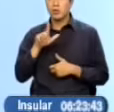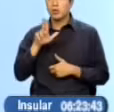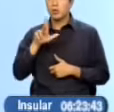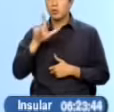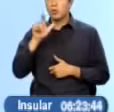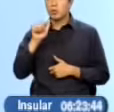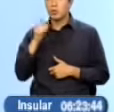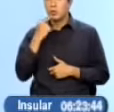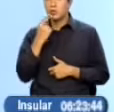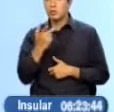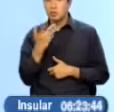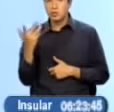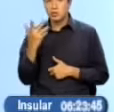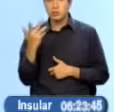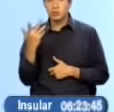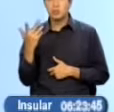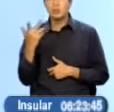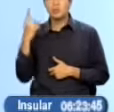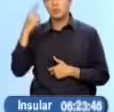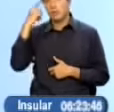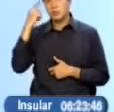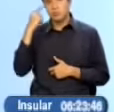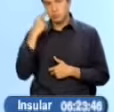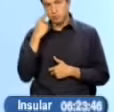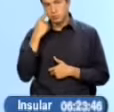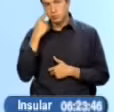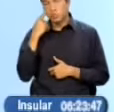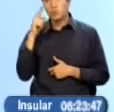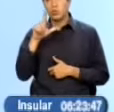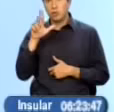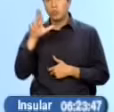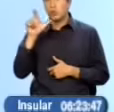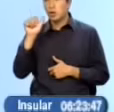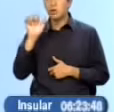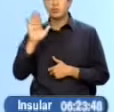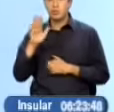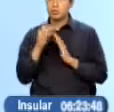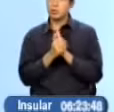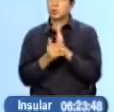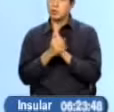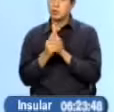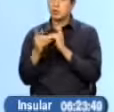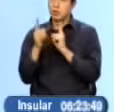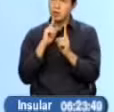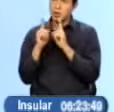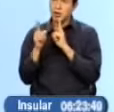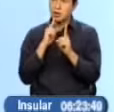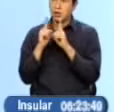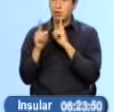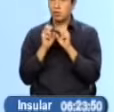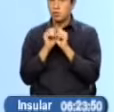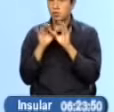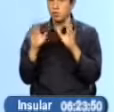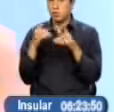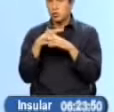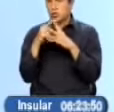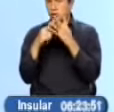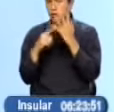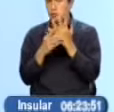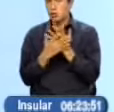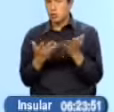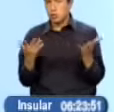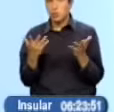dejó de estar involucrado con el gobierno lula así tenía la capacidad no sólo de diálogo en general con los distintos sectores